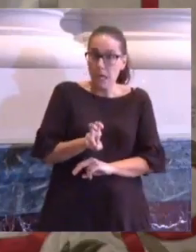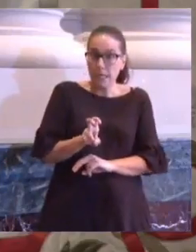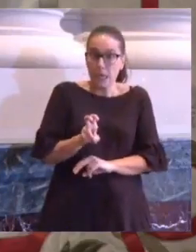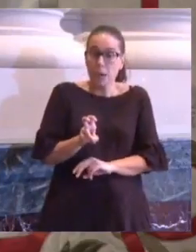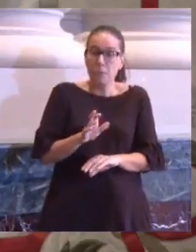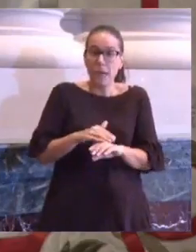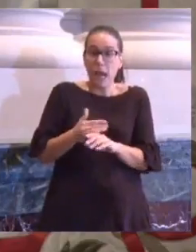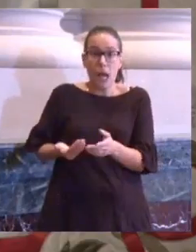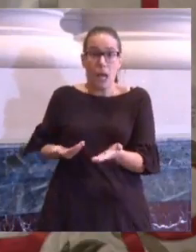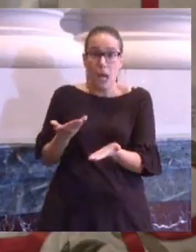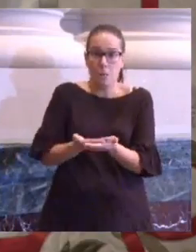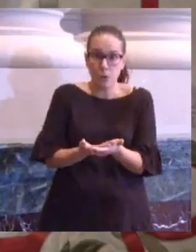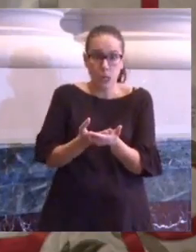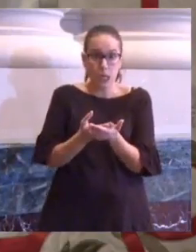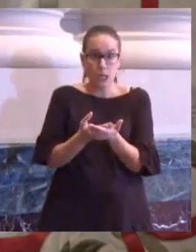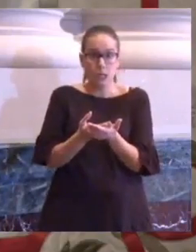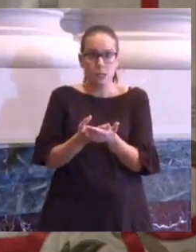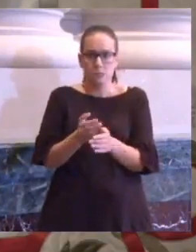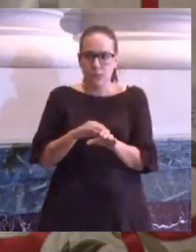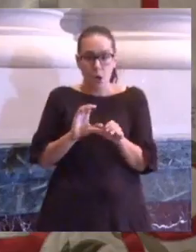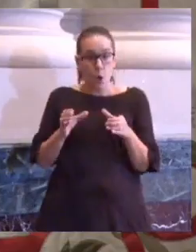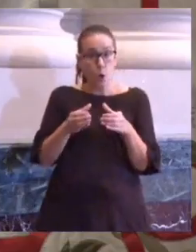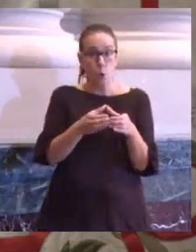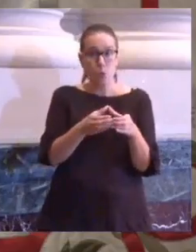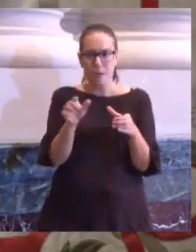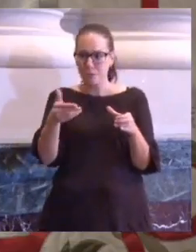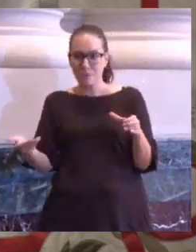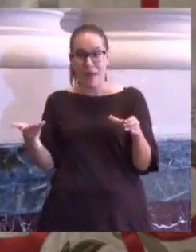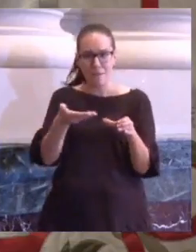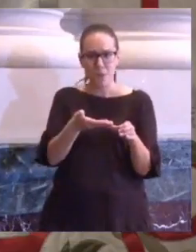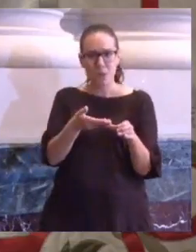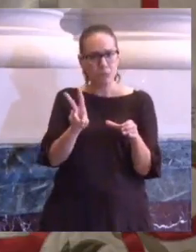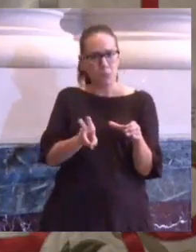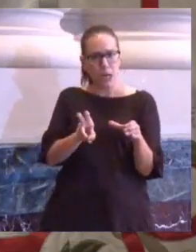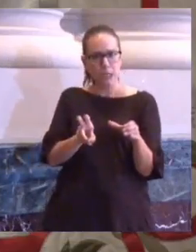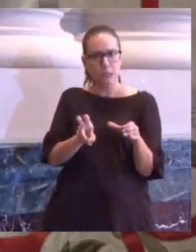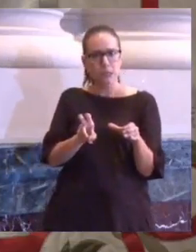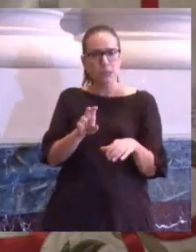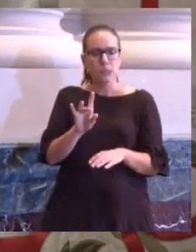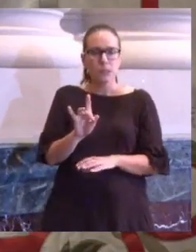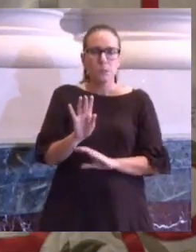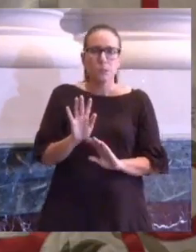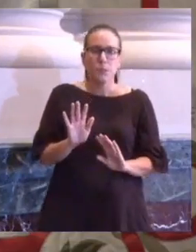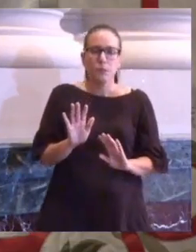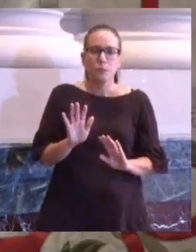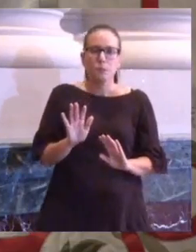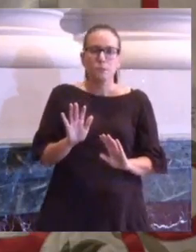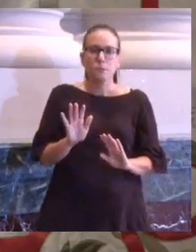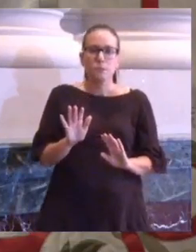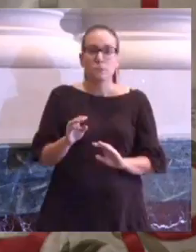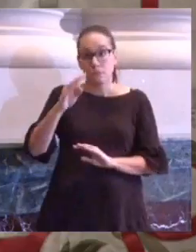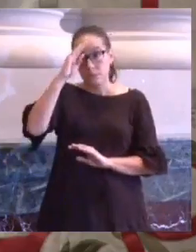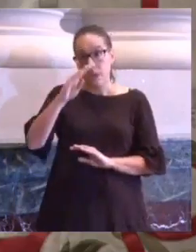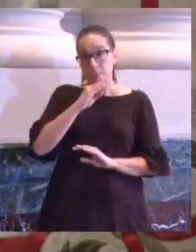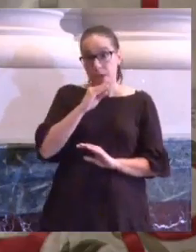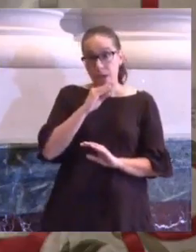una aportación a la comunidad a la que sirves, entendido como lo entendieron el padre y